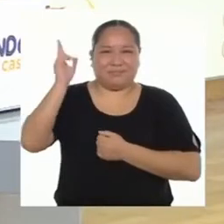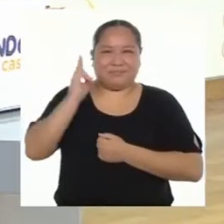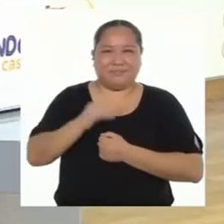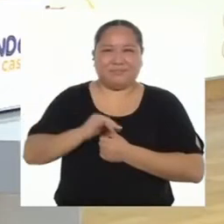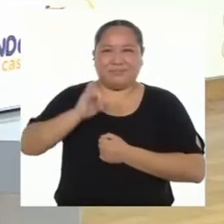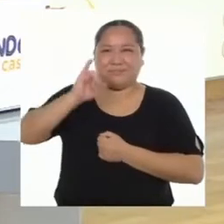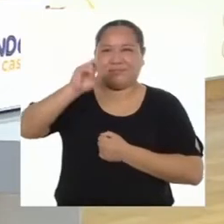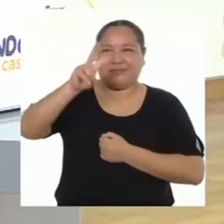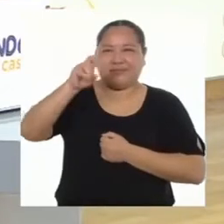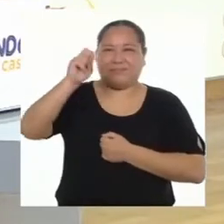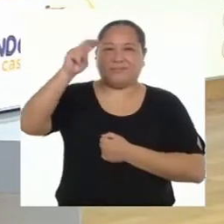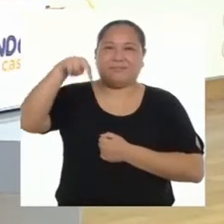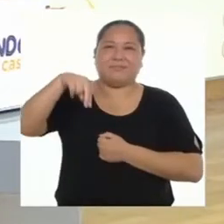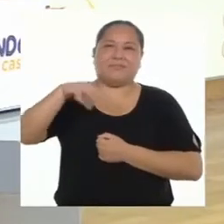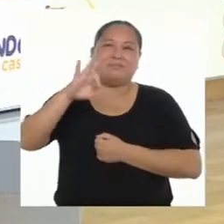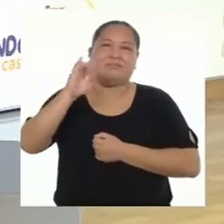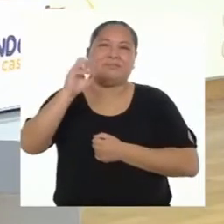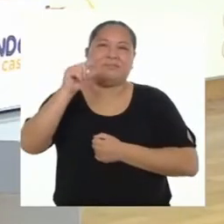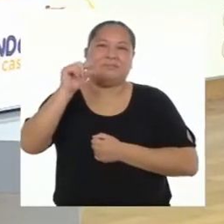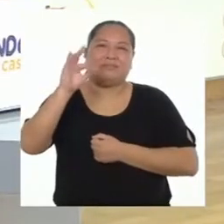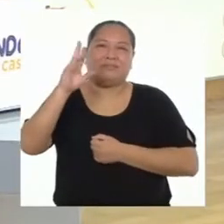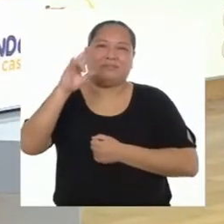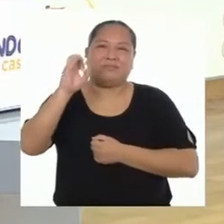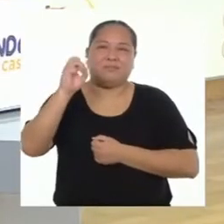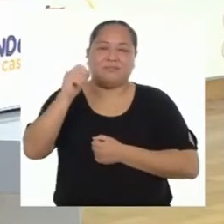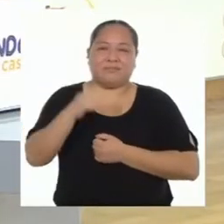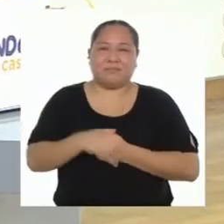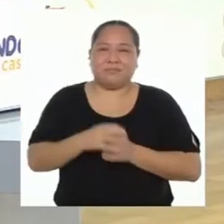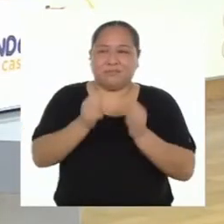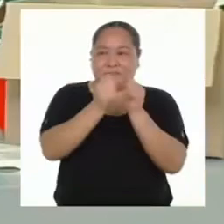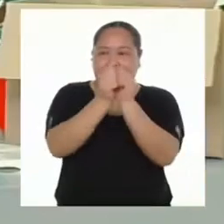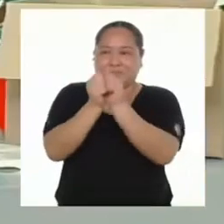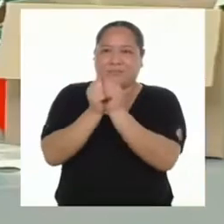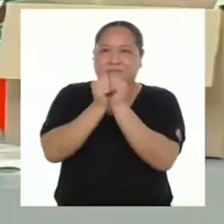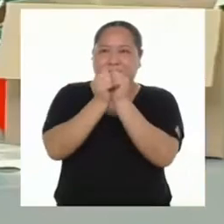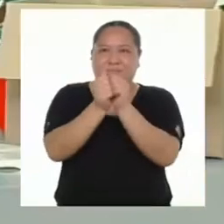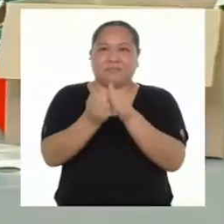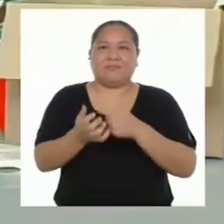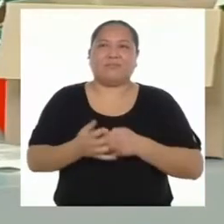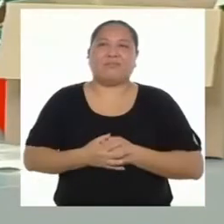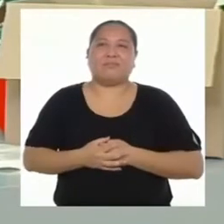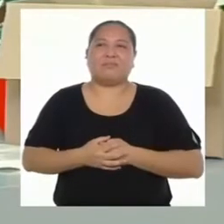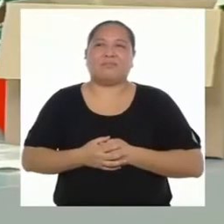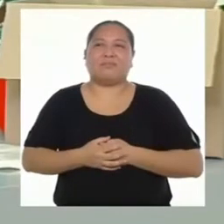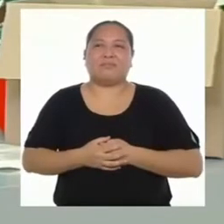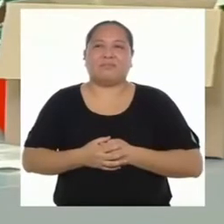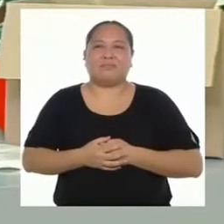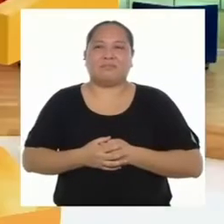profesor Iván Figueroa para que nos oriente y guíe.